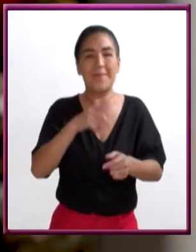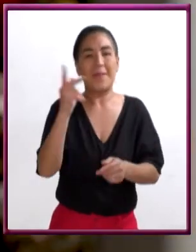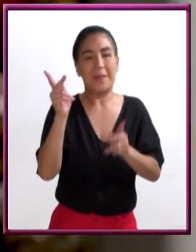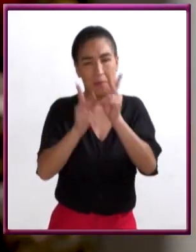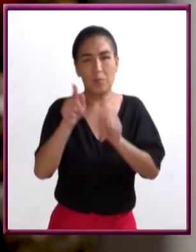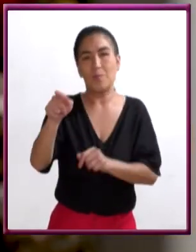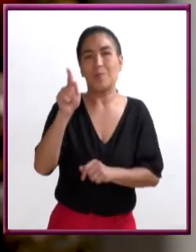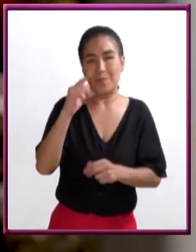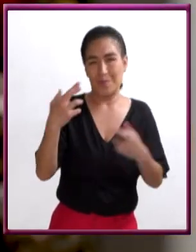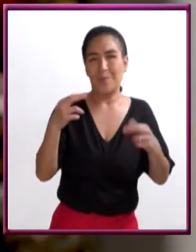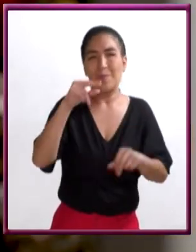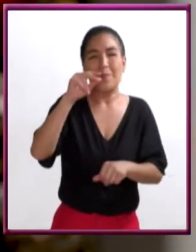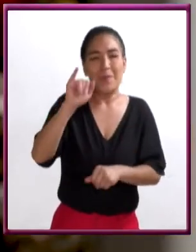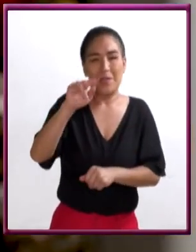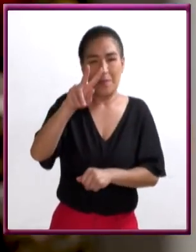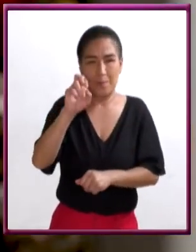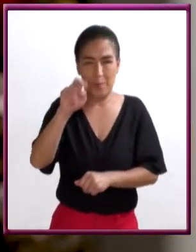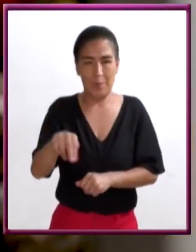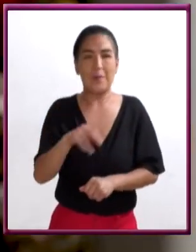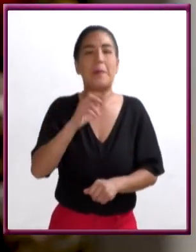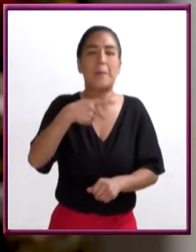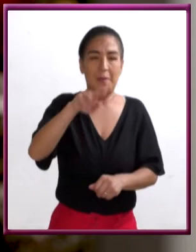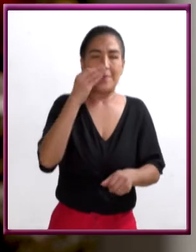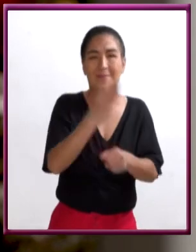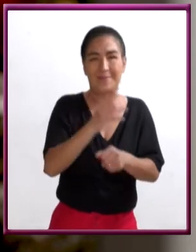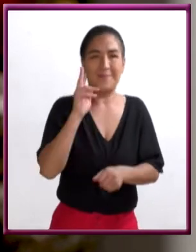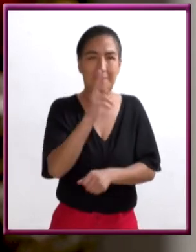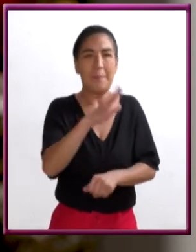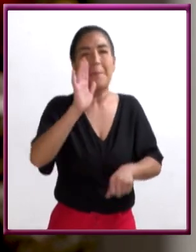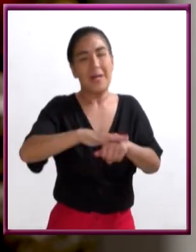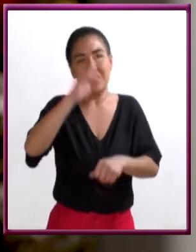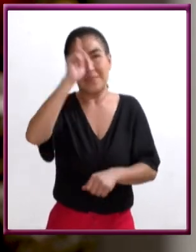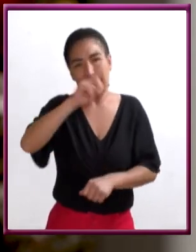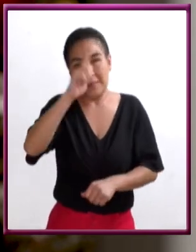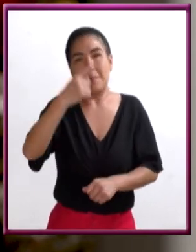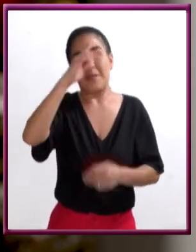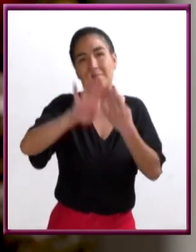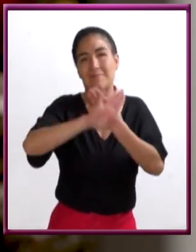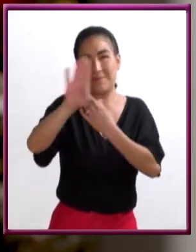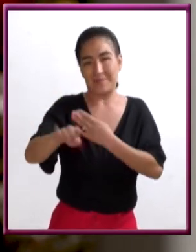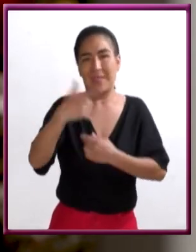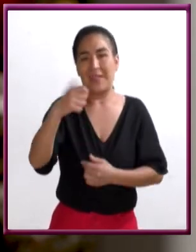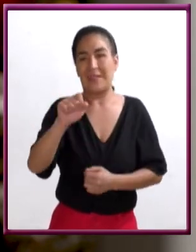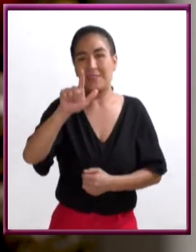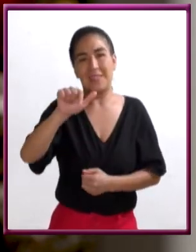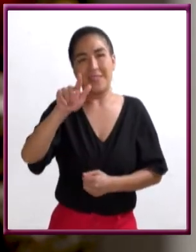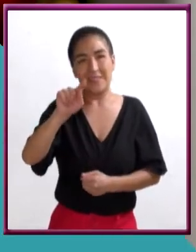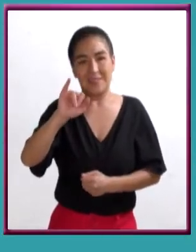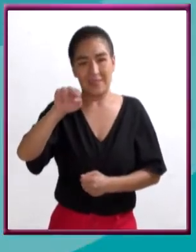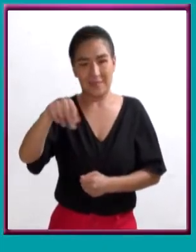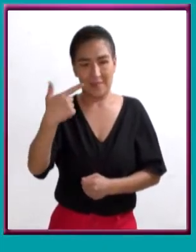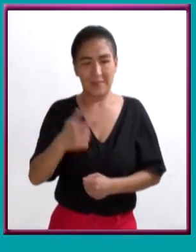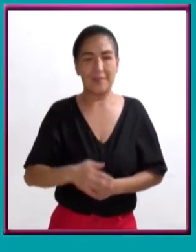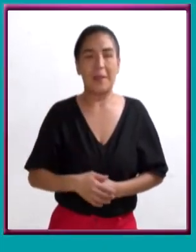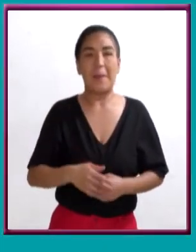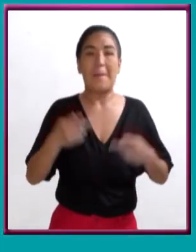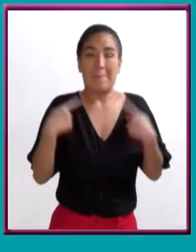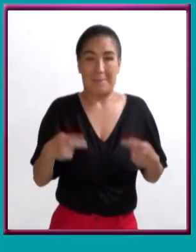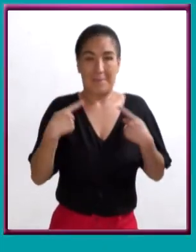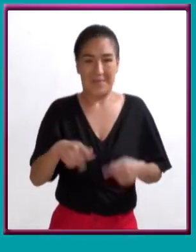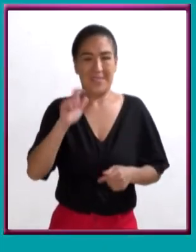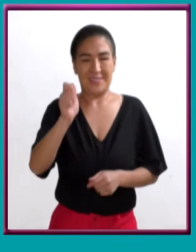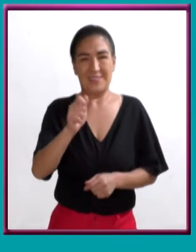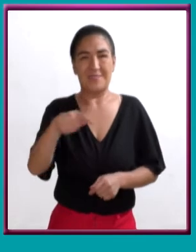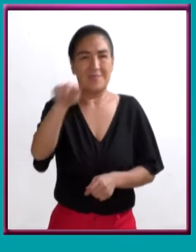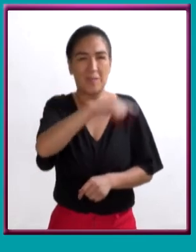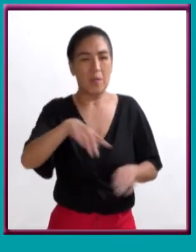Continuaremos platicando con Yvonne Klein, pero antes los invito a ver esta cápsula para más recomendaciones para evitar el gaslighting. Las personas